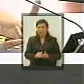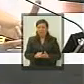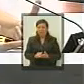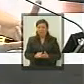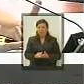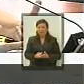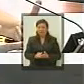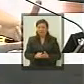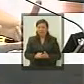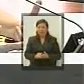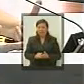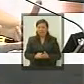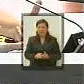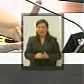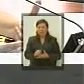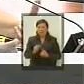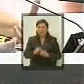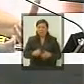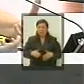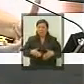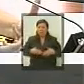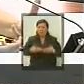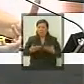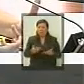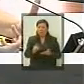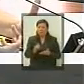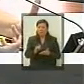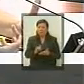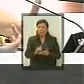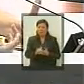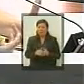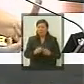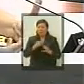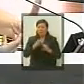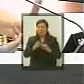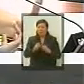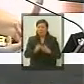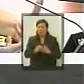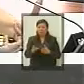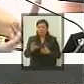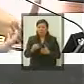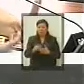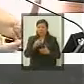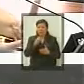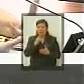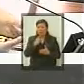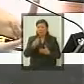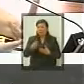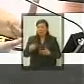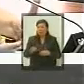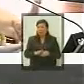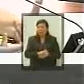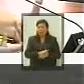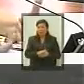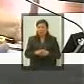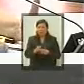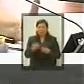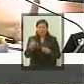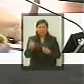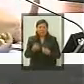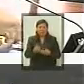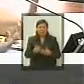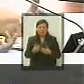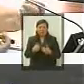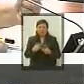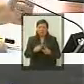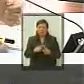eh eh la posibilidad de que las comunicaciones y el acceso sea rápido eficiente y efectivo